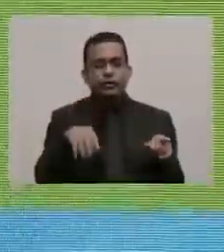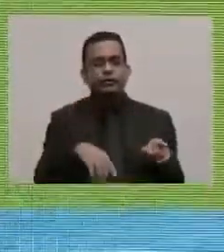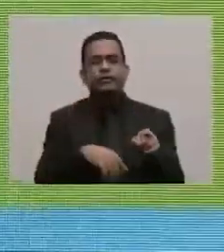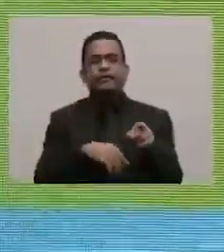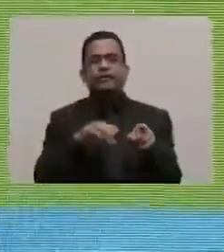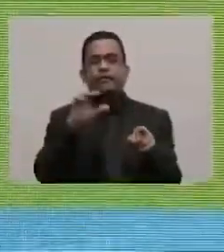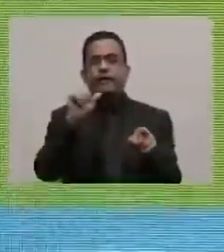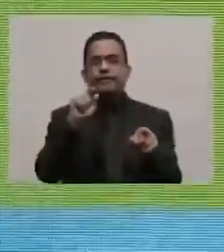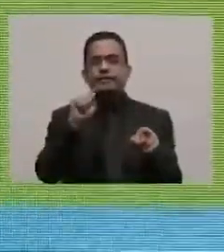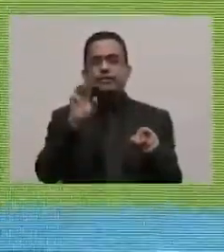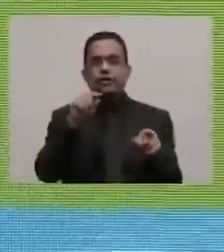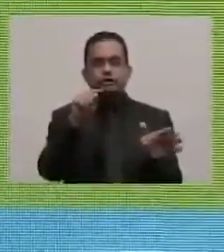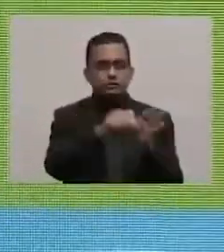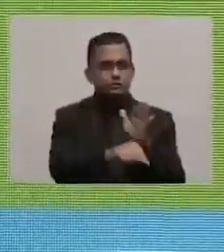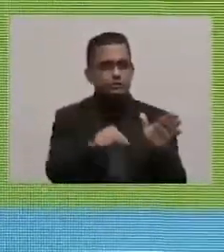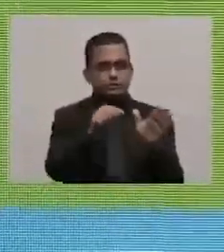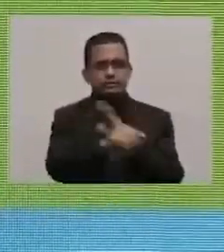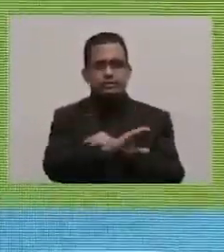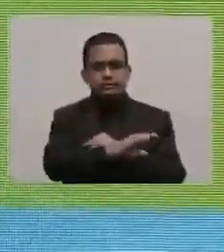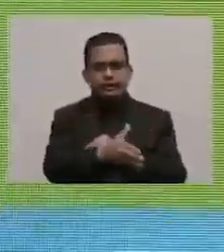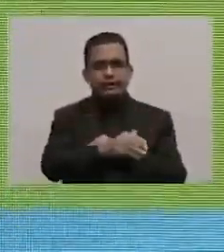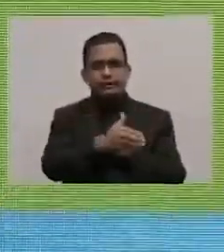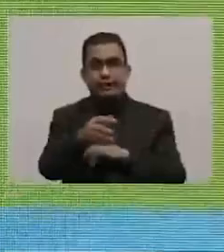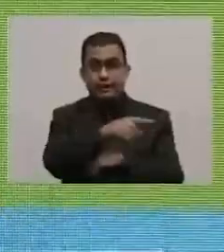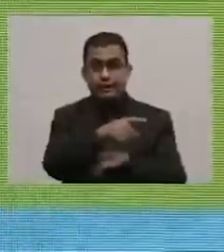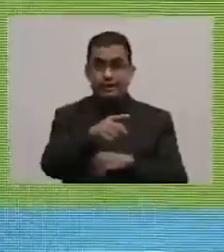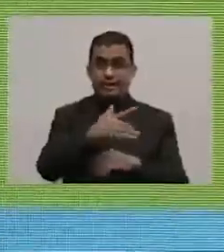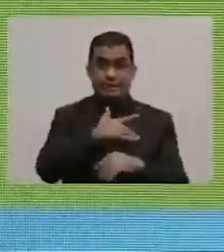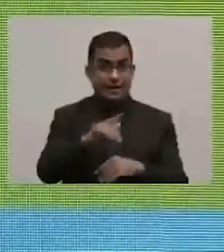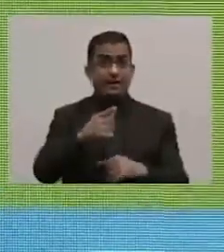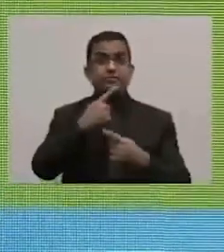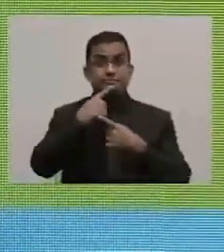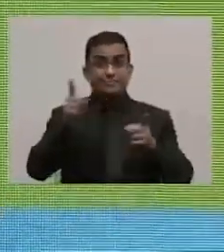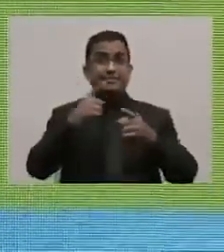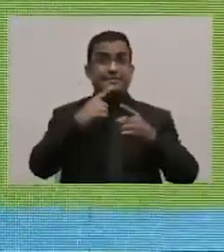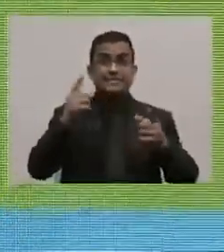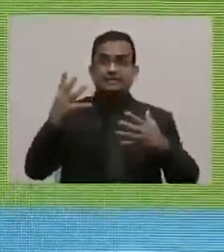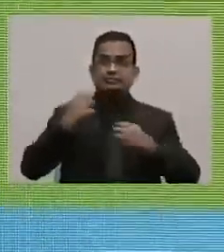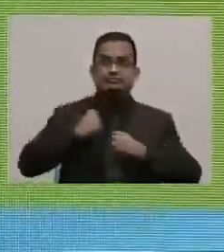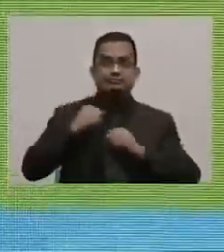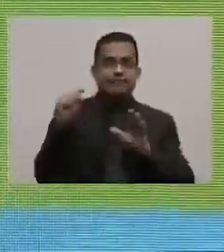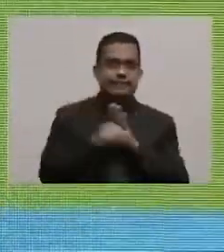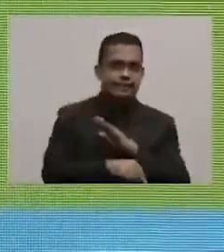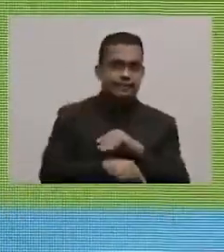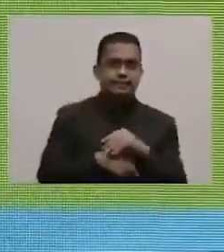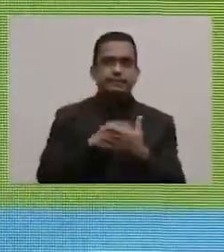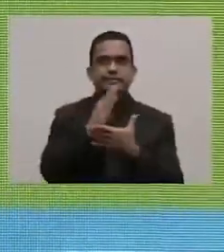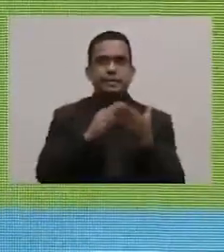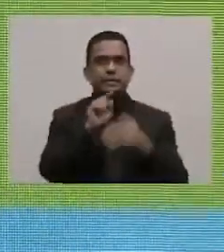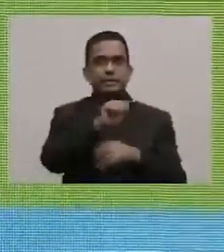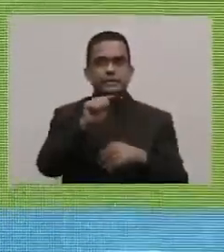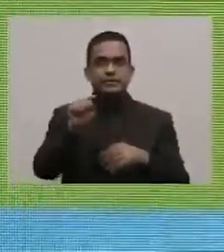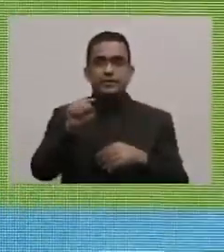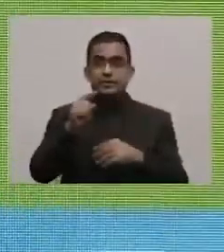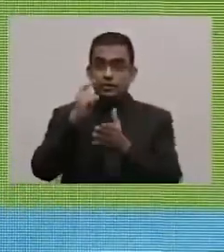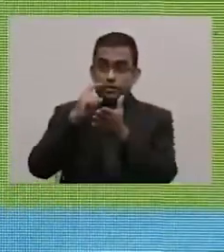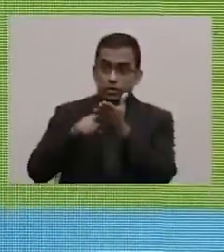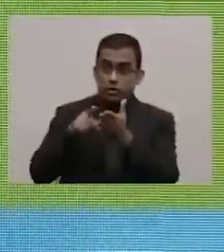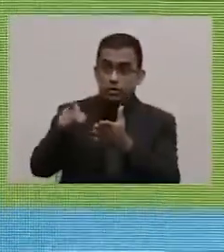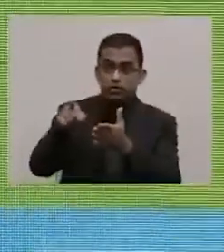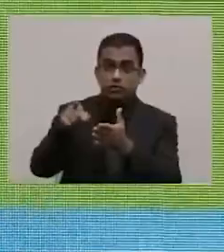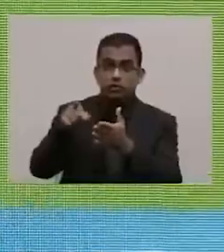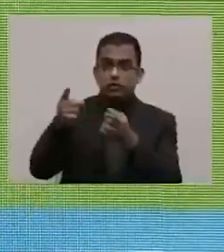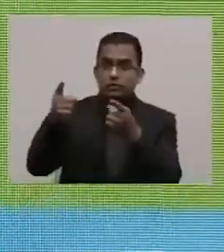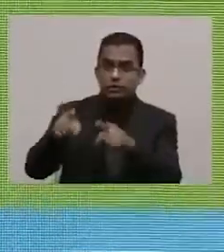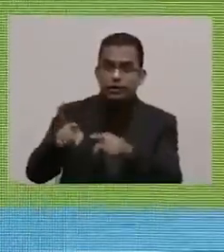presiones solapadas de sectores de poder que han utilizado la ley y la justicia para acallar las voces de los informadores. Sin